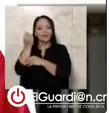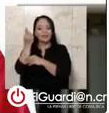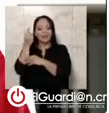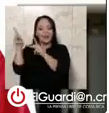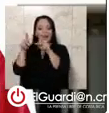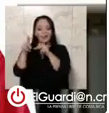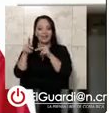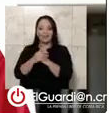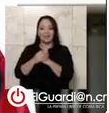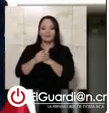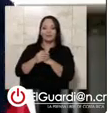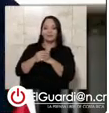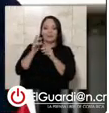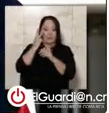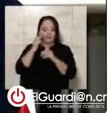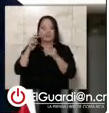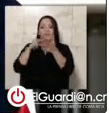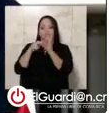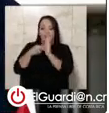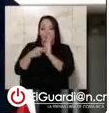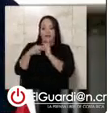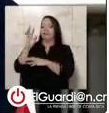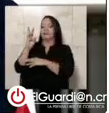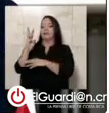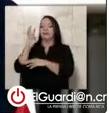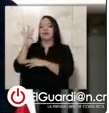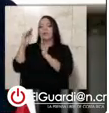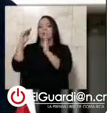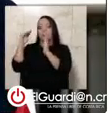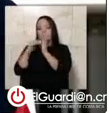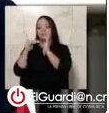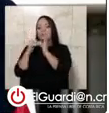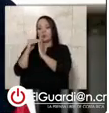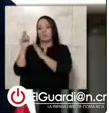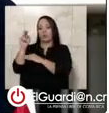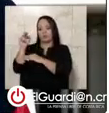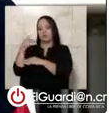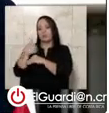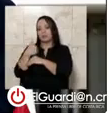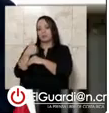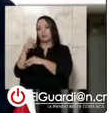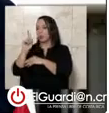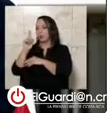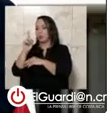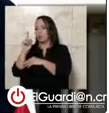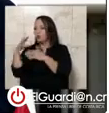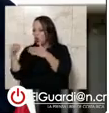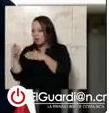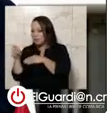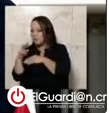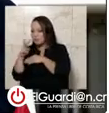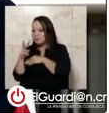Eso significa que usted de los 64 mil millones de pesos que tenemos más o menos, de dólares, ¿verdad? Ese es